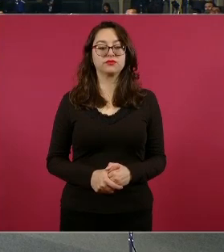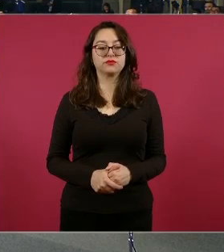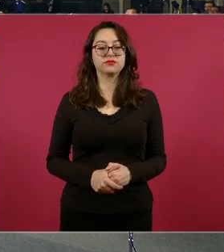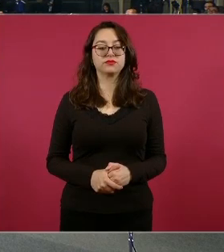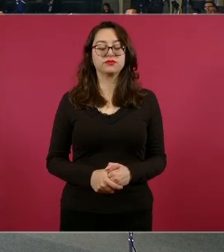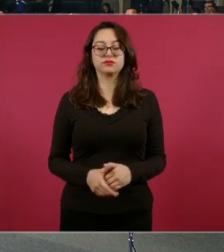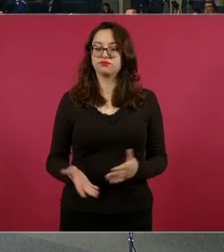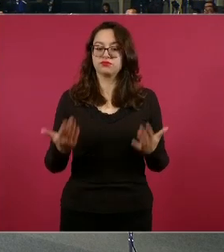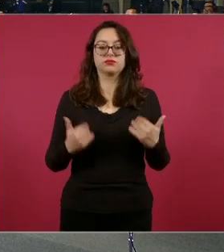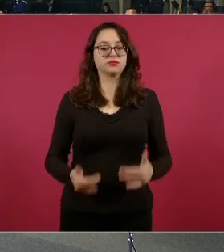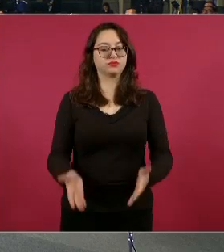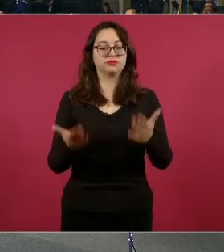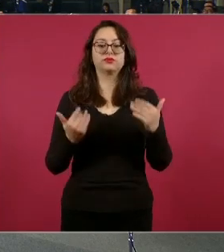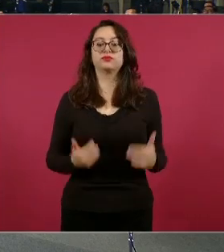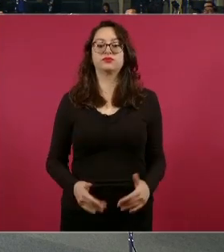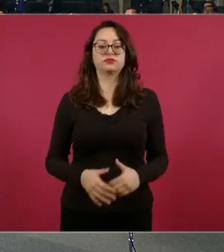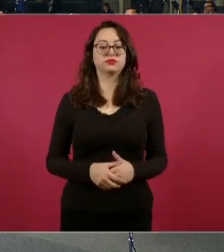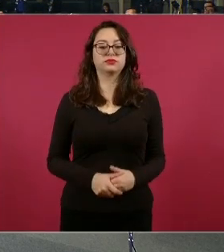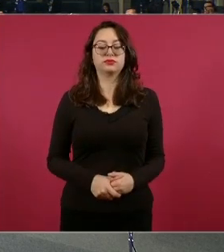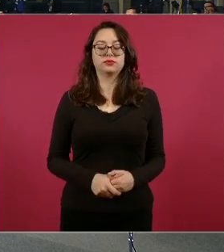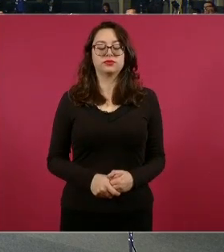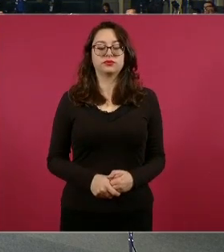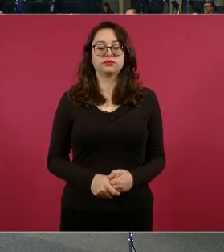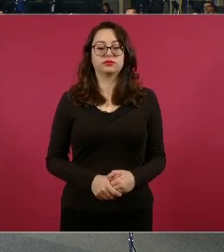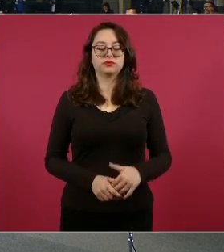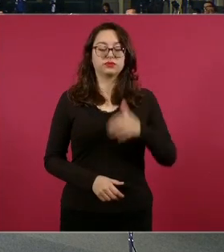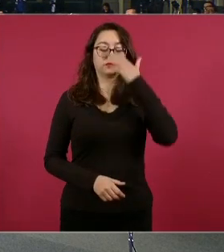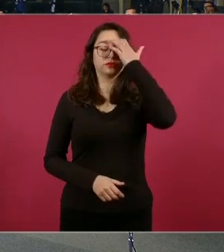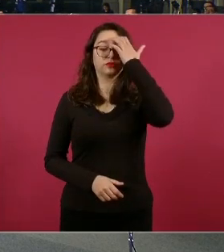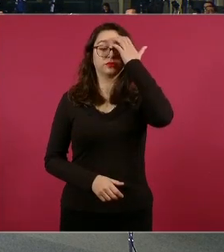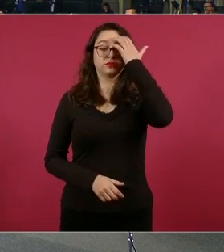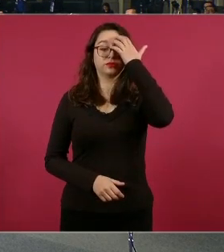La siguiente. No, sígan, por favor.